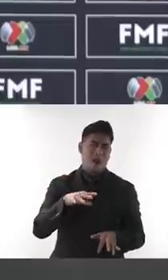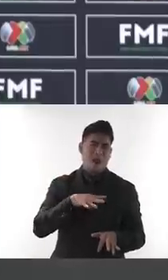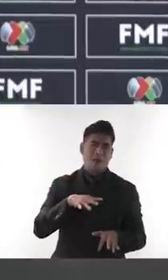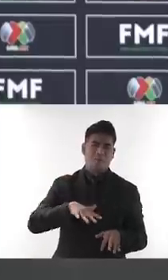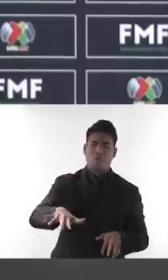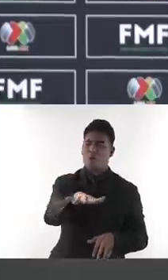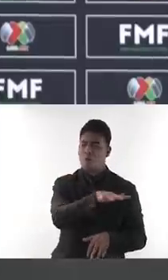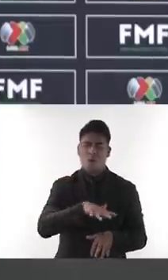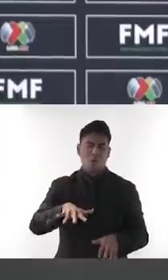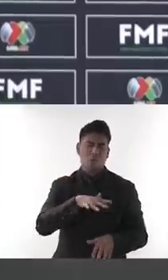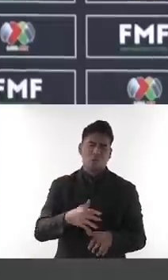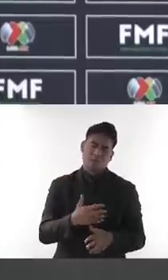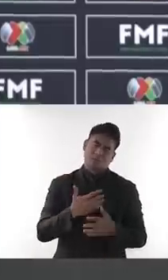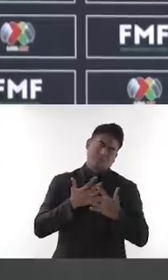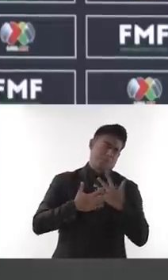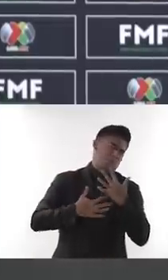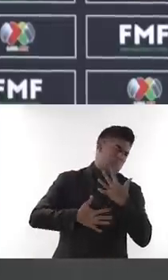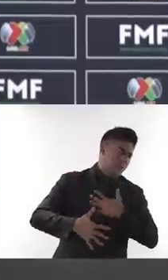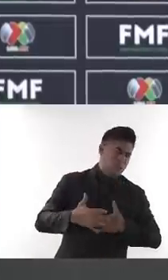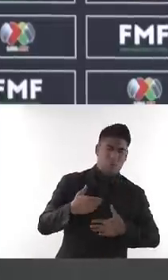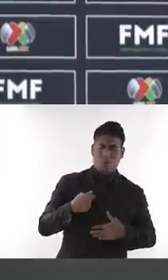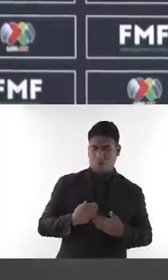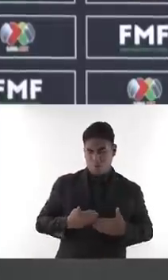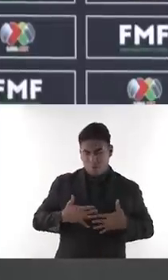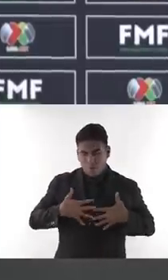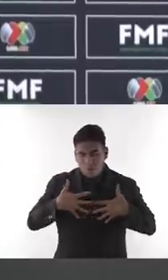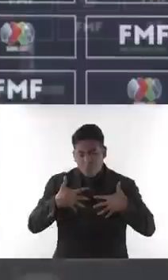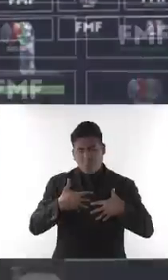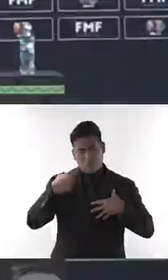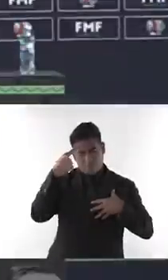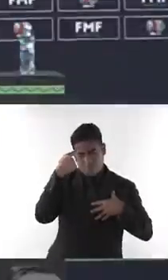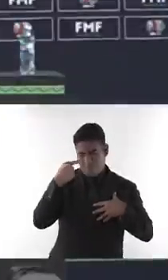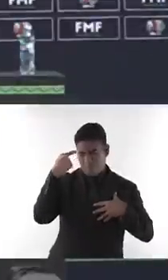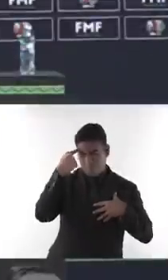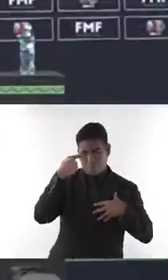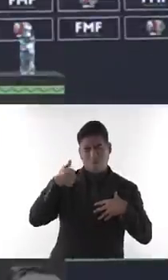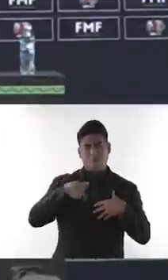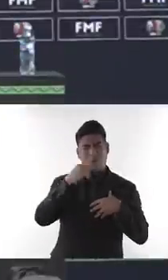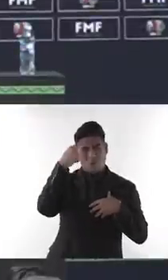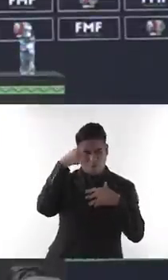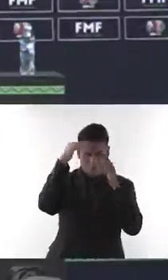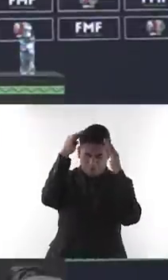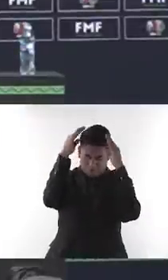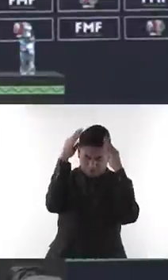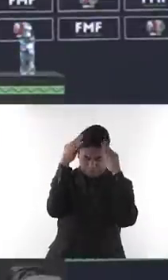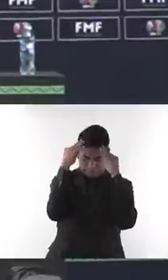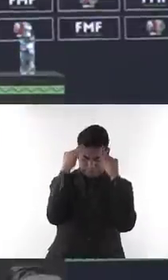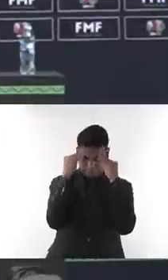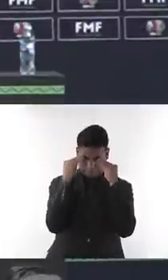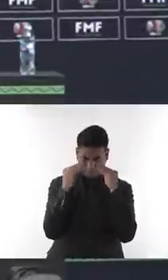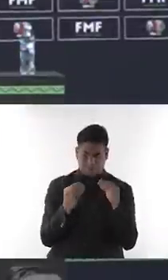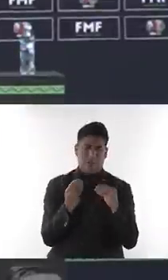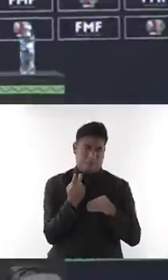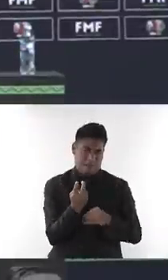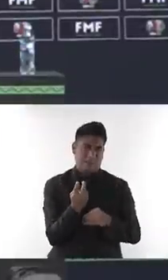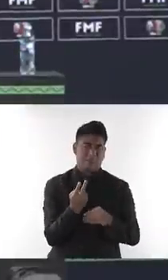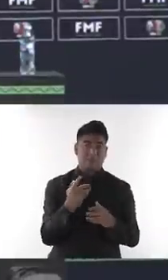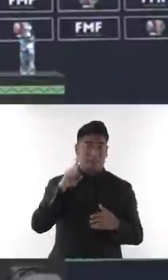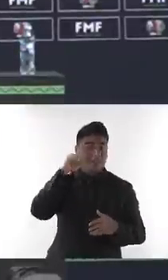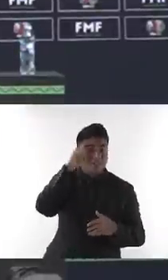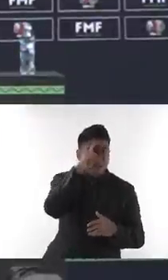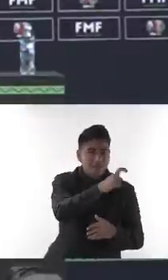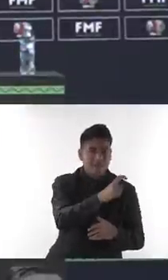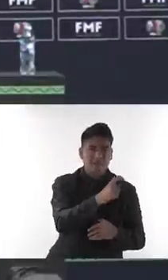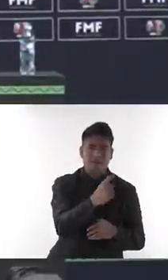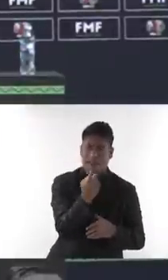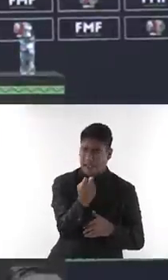físico y emocional de todos nuestros jugadores justamente a estas fechas FIFA triple. Entonces, teniendo